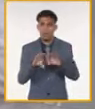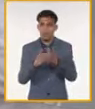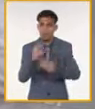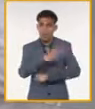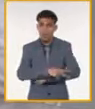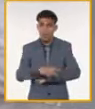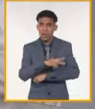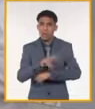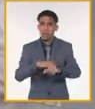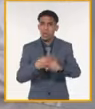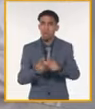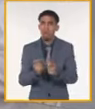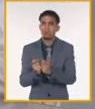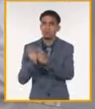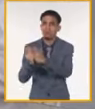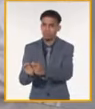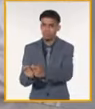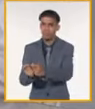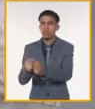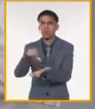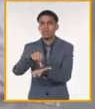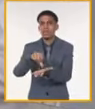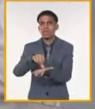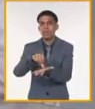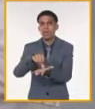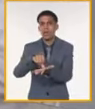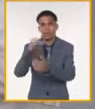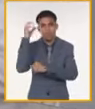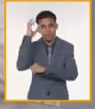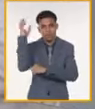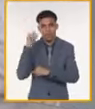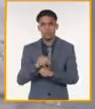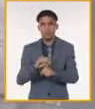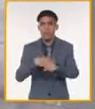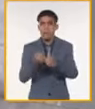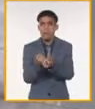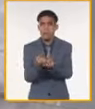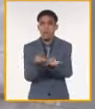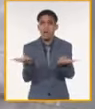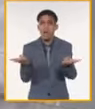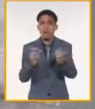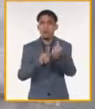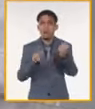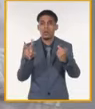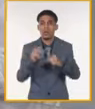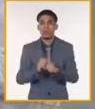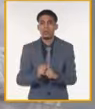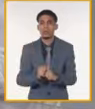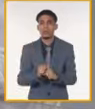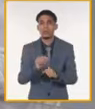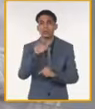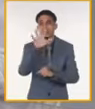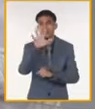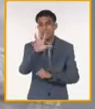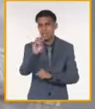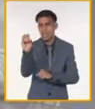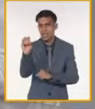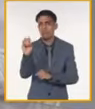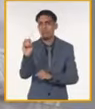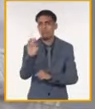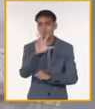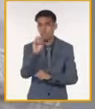de la administración del Estado nuevamente a los gobiernos provinciales y municipales y también se consultó más de 500 de estos de los